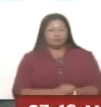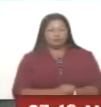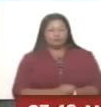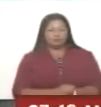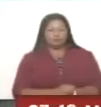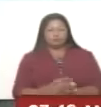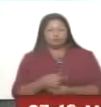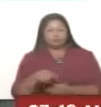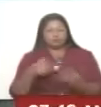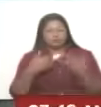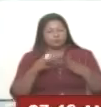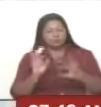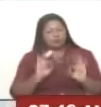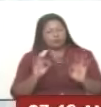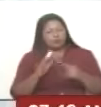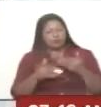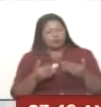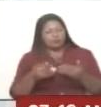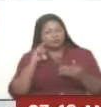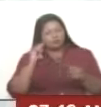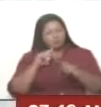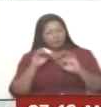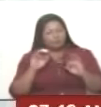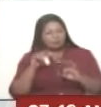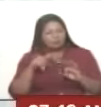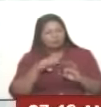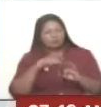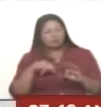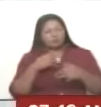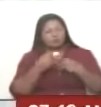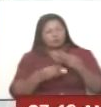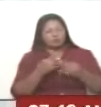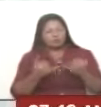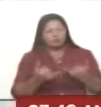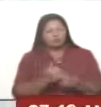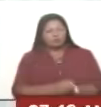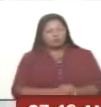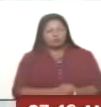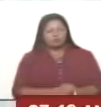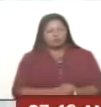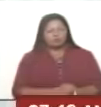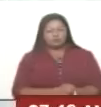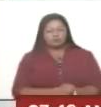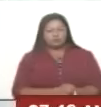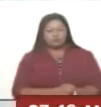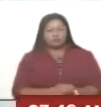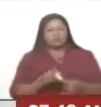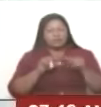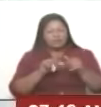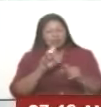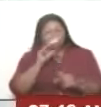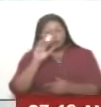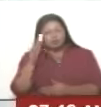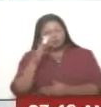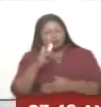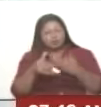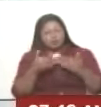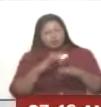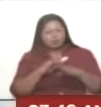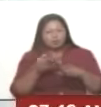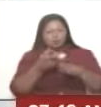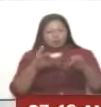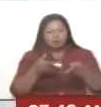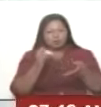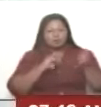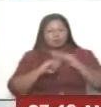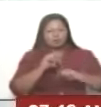tampoco dispongo en estos momentos. Pero no te quepa la menor duda, porque este es el gobierno que ha